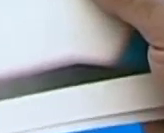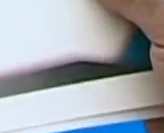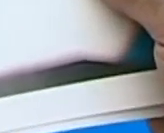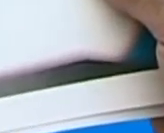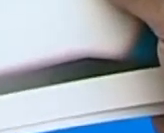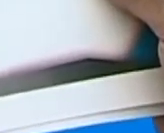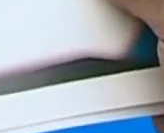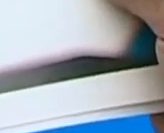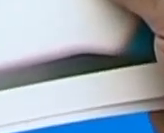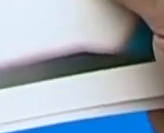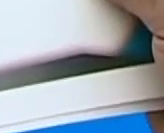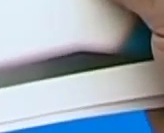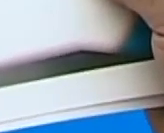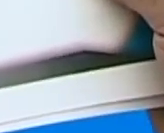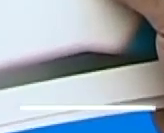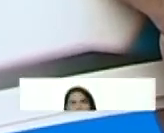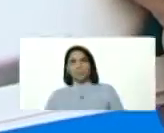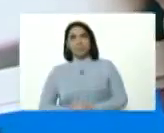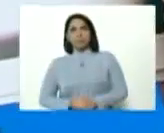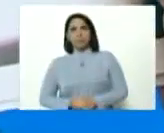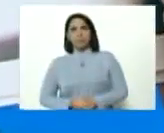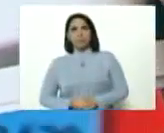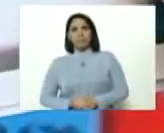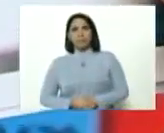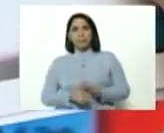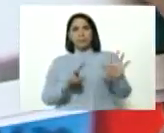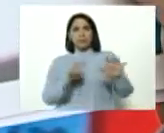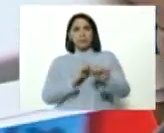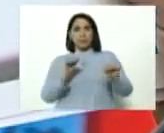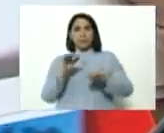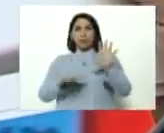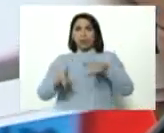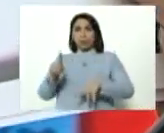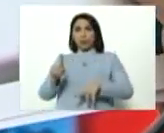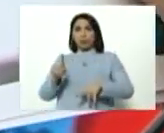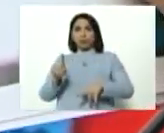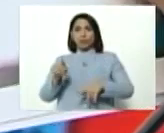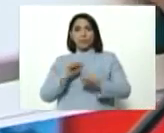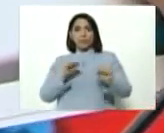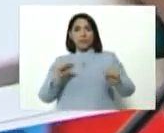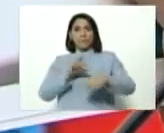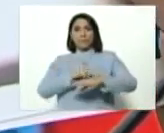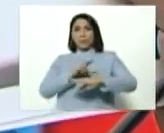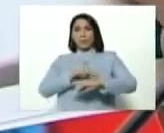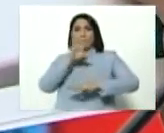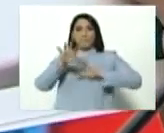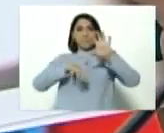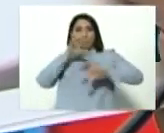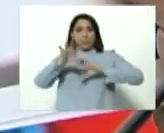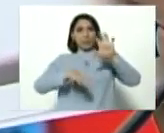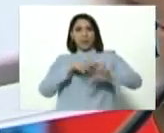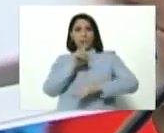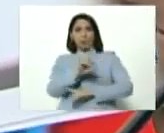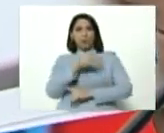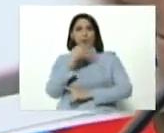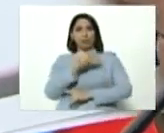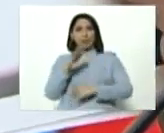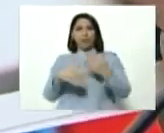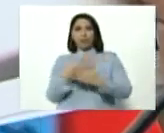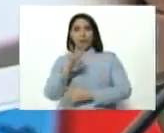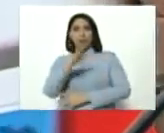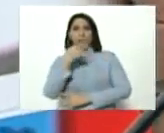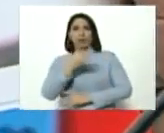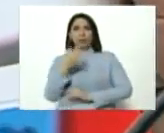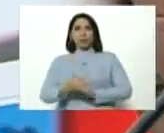de 7 de la mañana a 11 de la mañana, veterinarias para atención de mascotas de 1 de la tarde a 4 de la